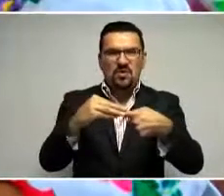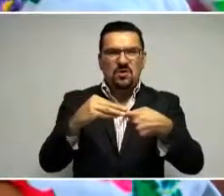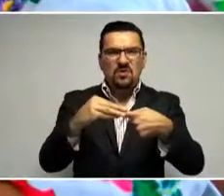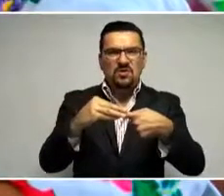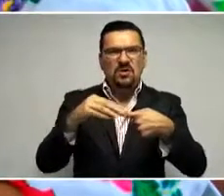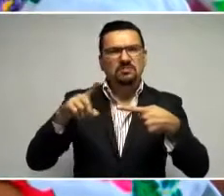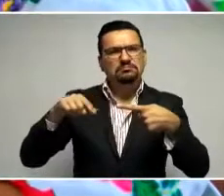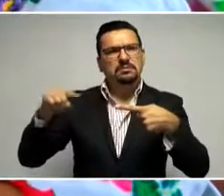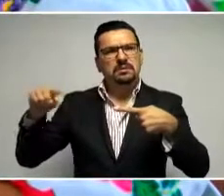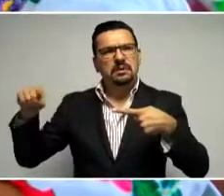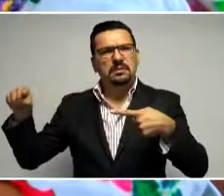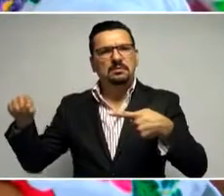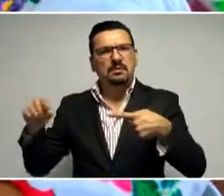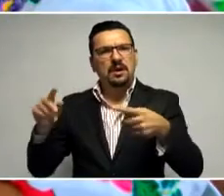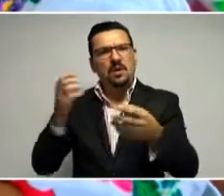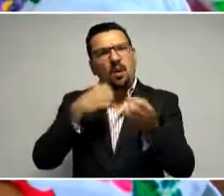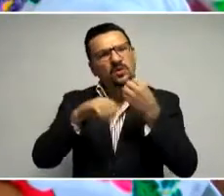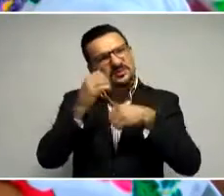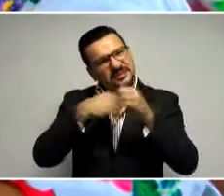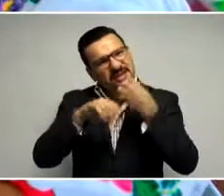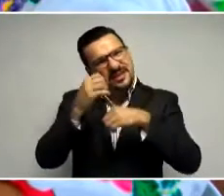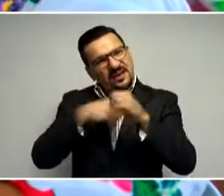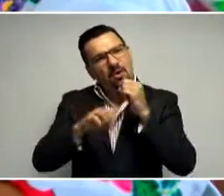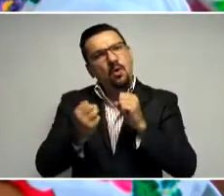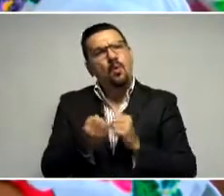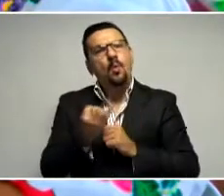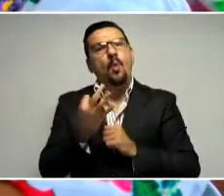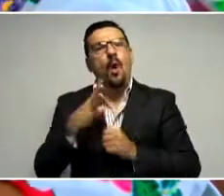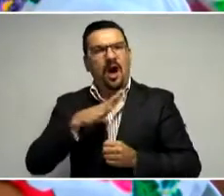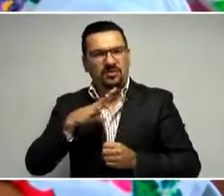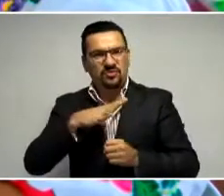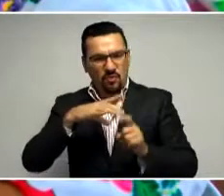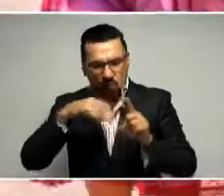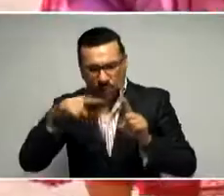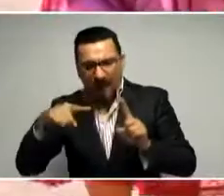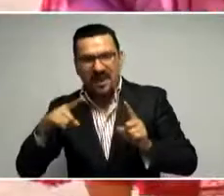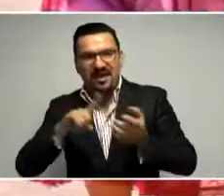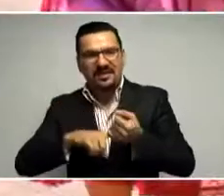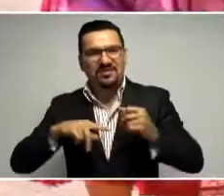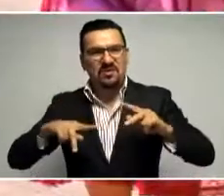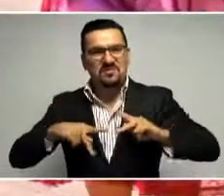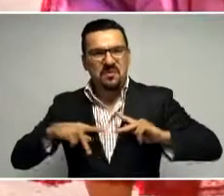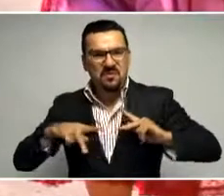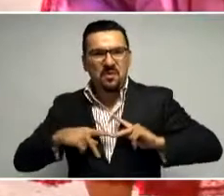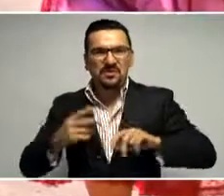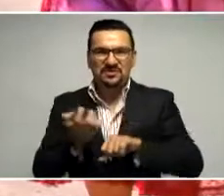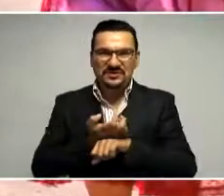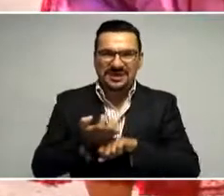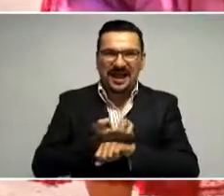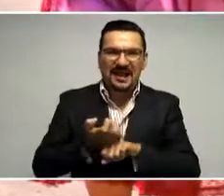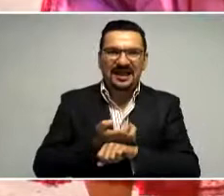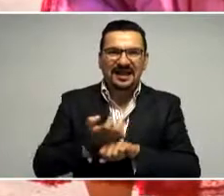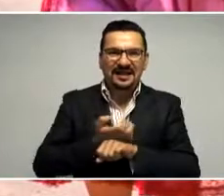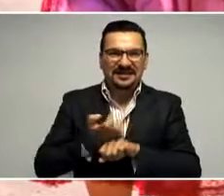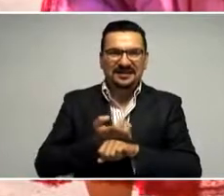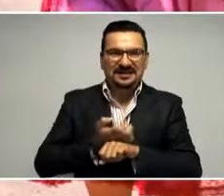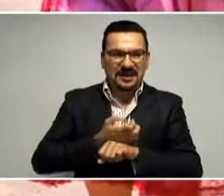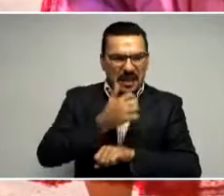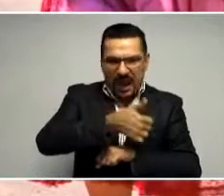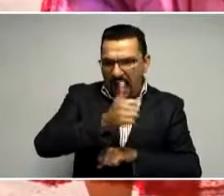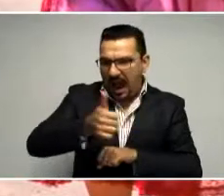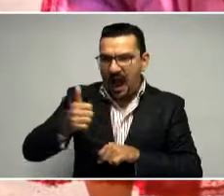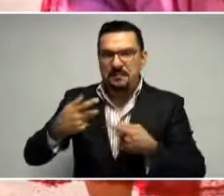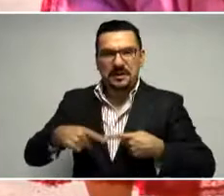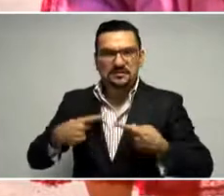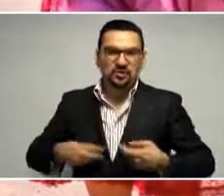oxímetros de dedo para estar midiendo el nivel de saturación de oxígeno en la sangre de toda la